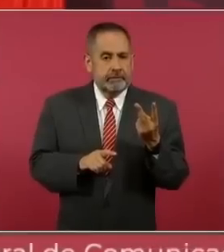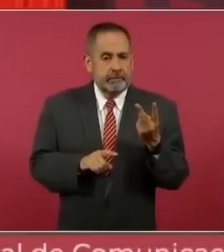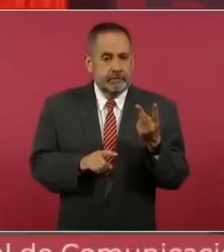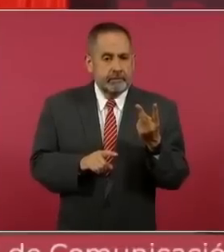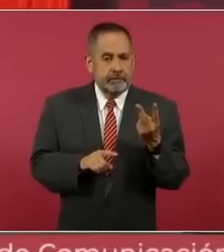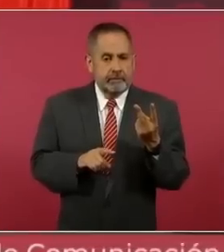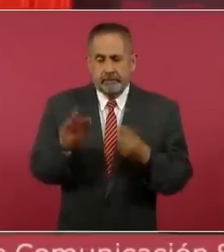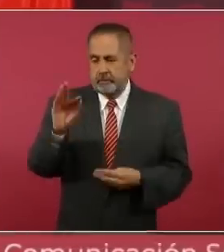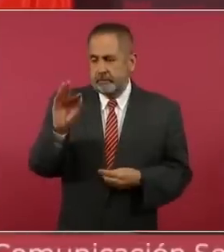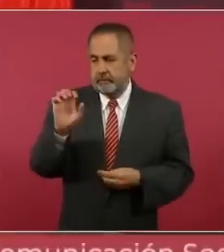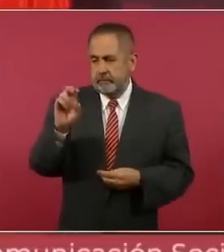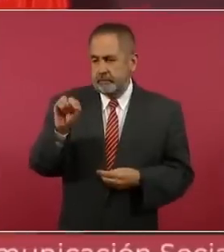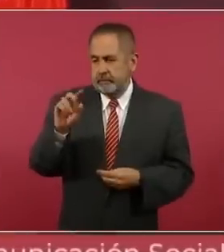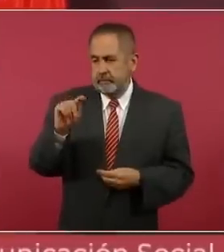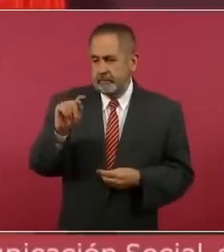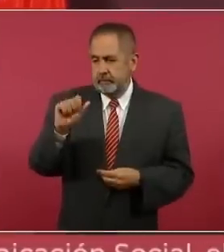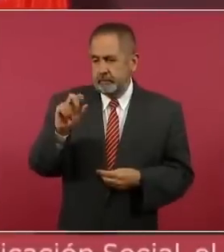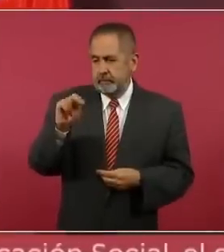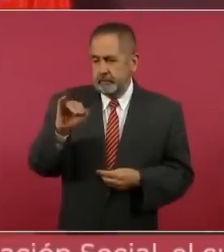fentanilo,